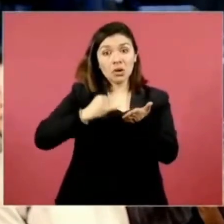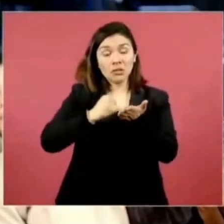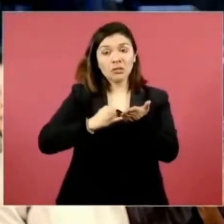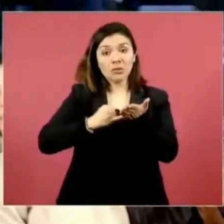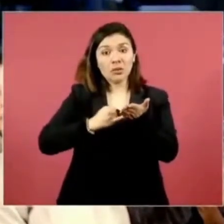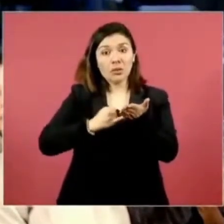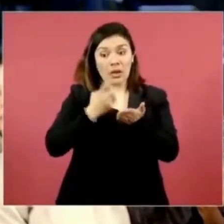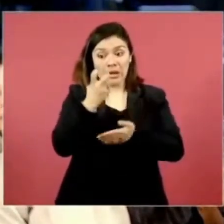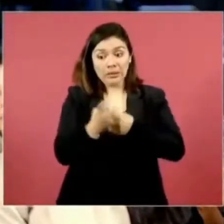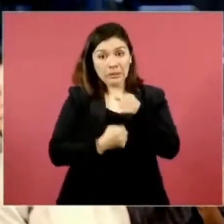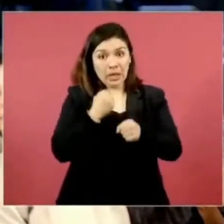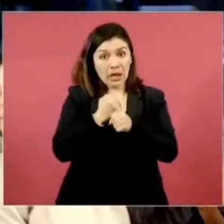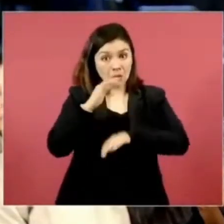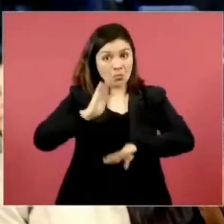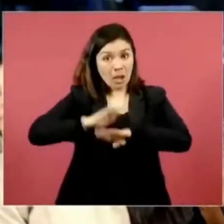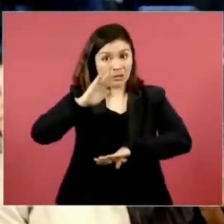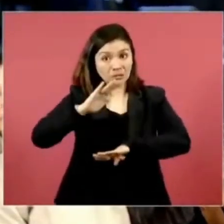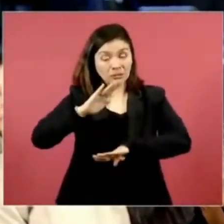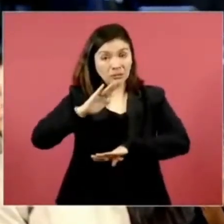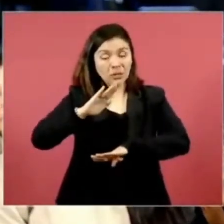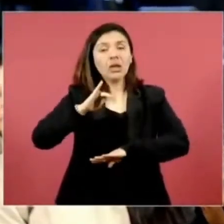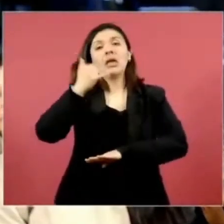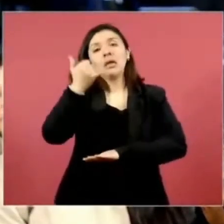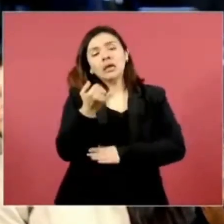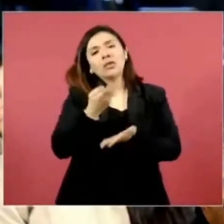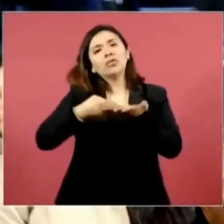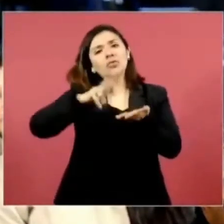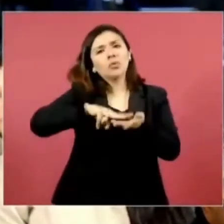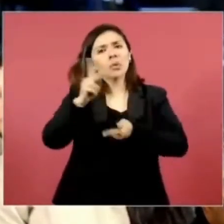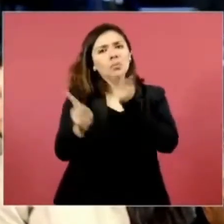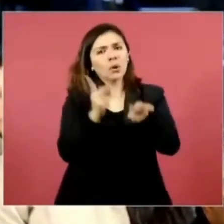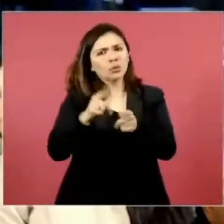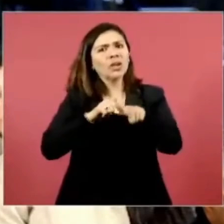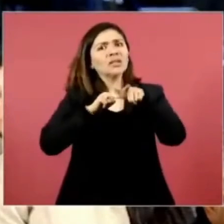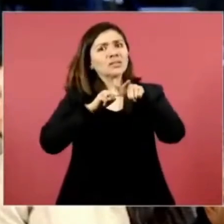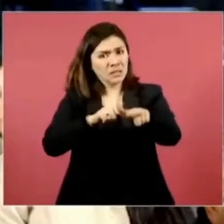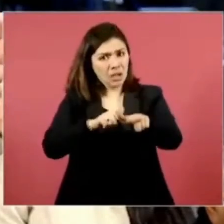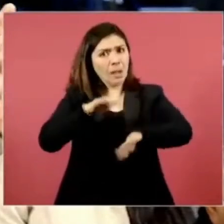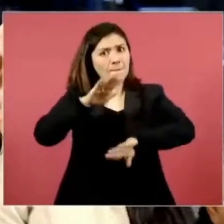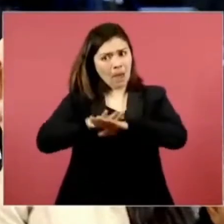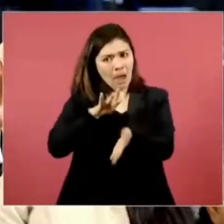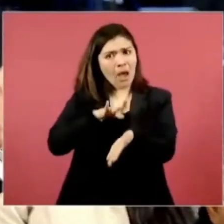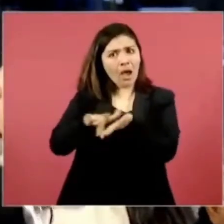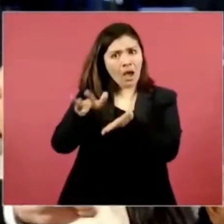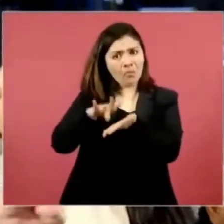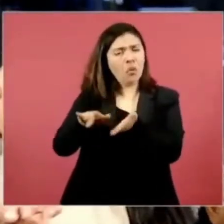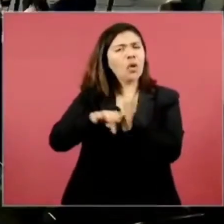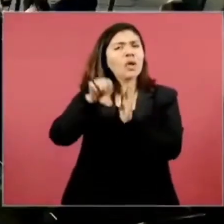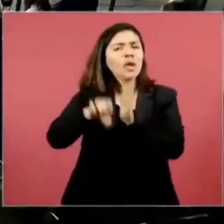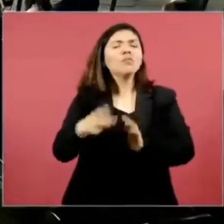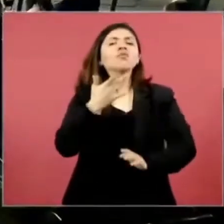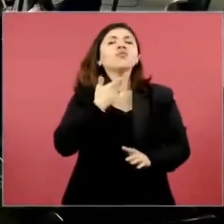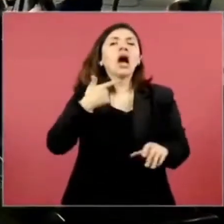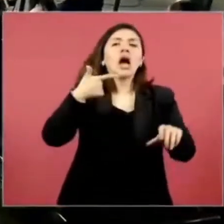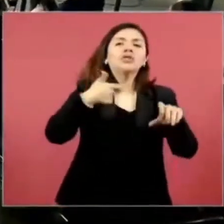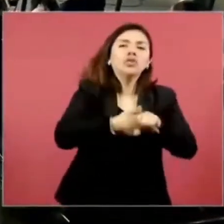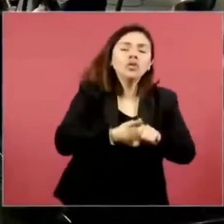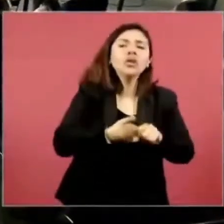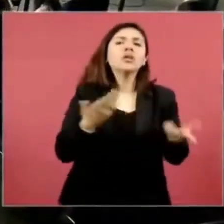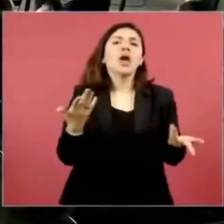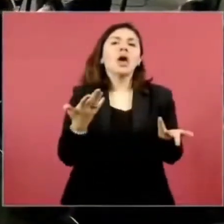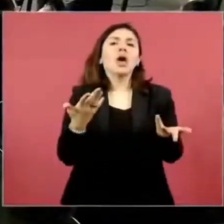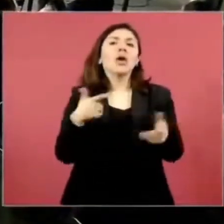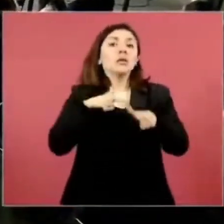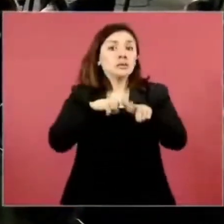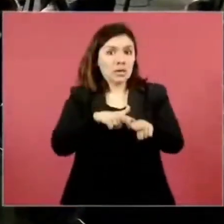este año, y a la par preguntarle si van a continuar los subsidios, por ejemplo, en el tema de la gasolina, si va a continuar